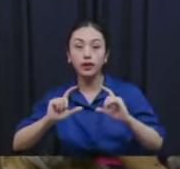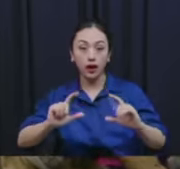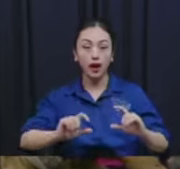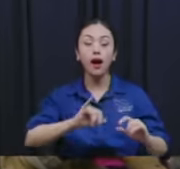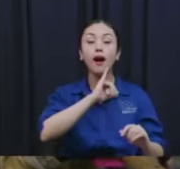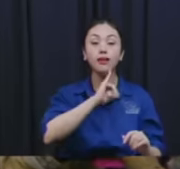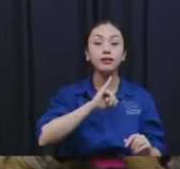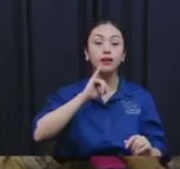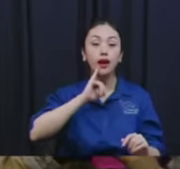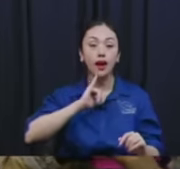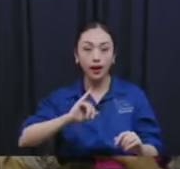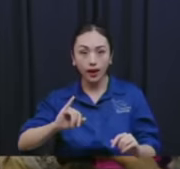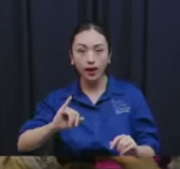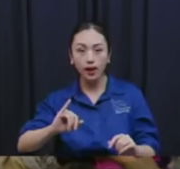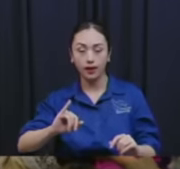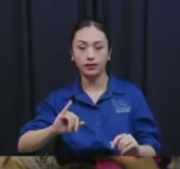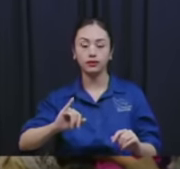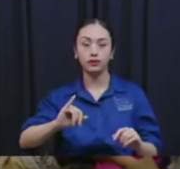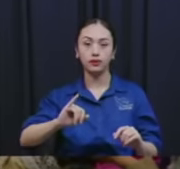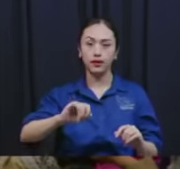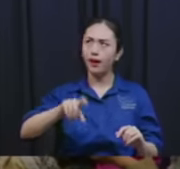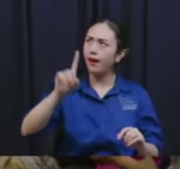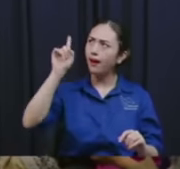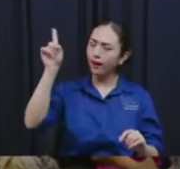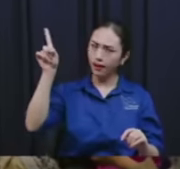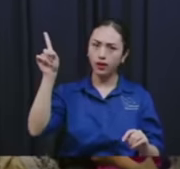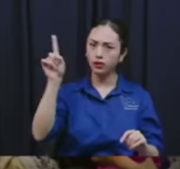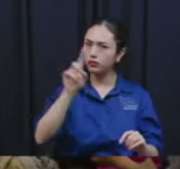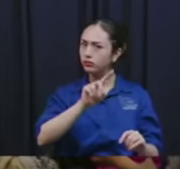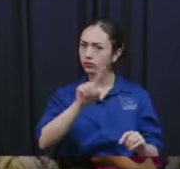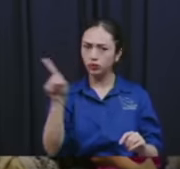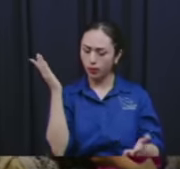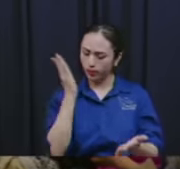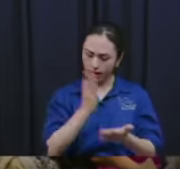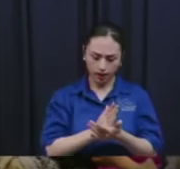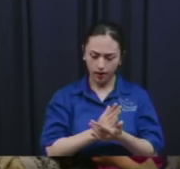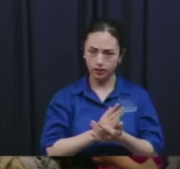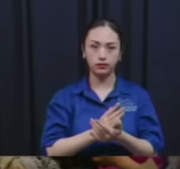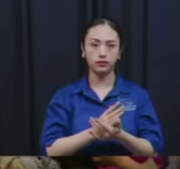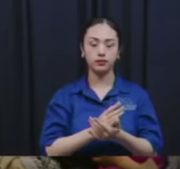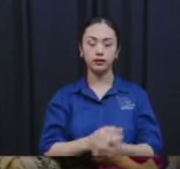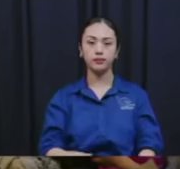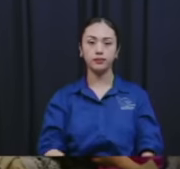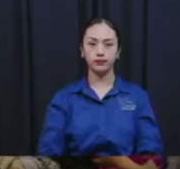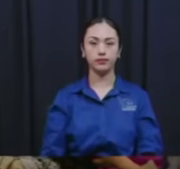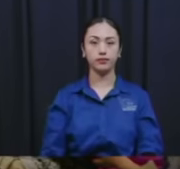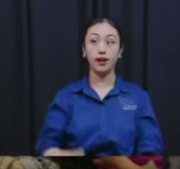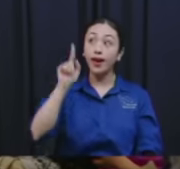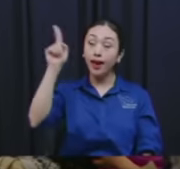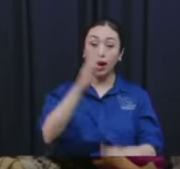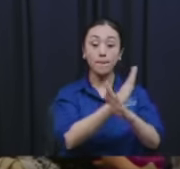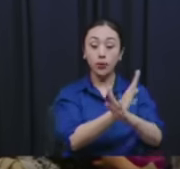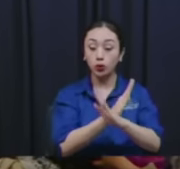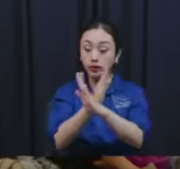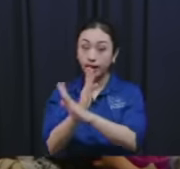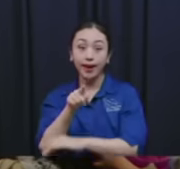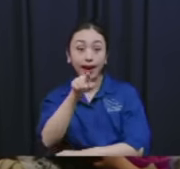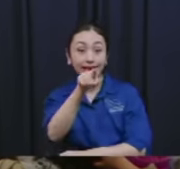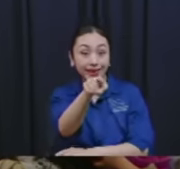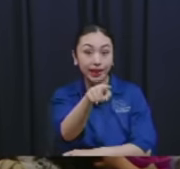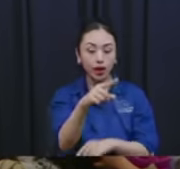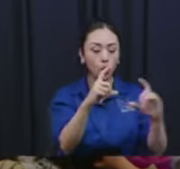a Israel no se dormirá él él guarda tu sueño tu entrada tu salida Dios